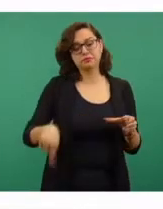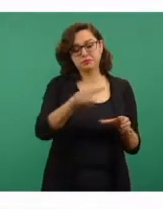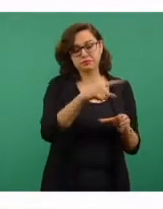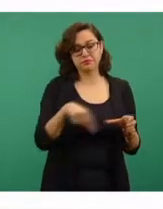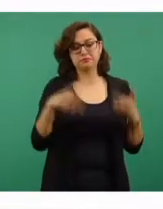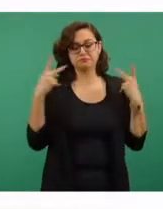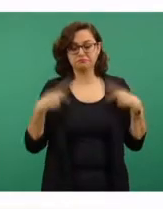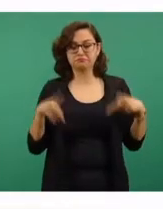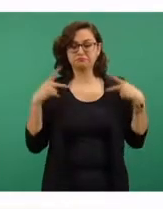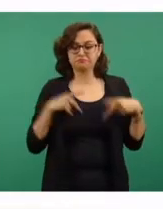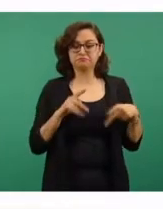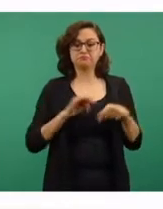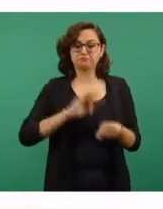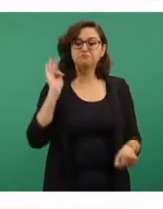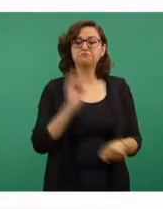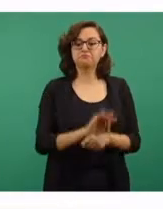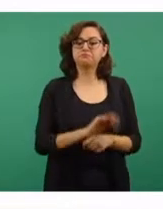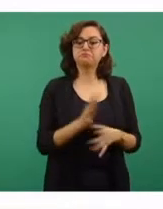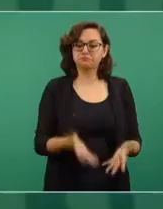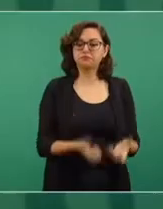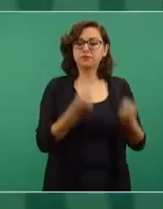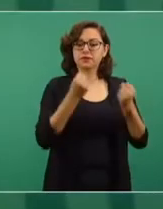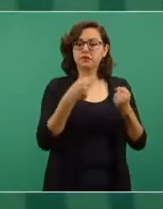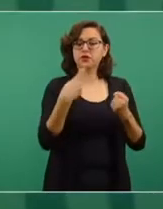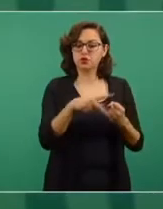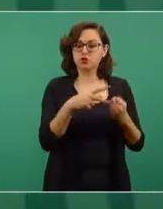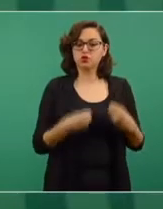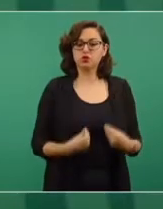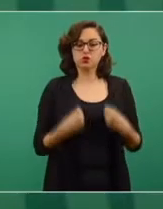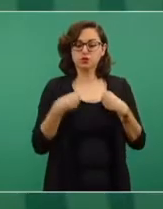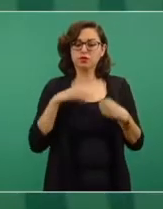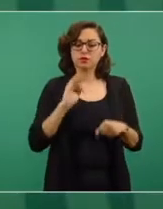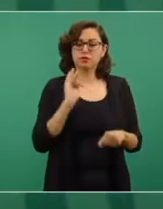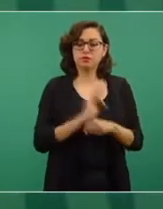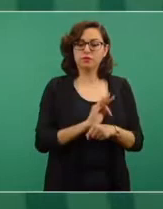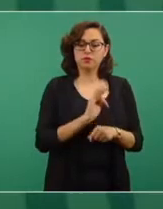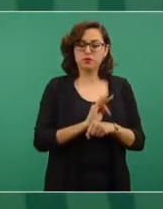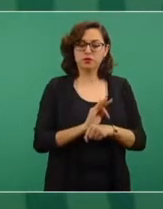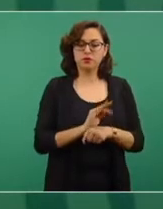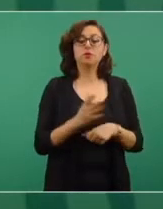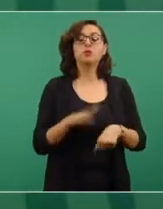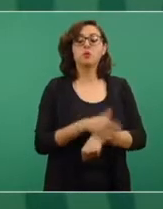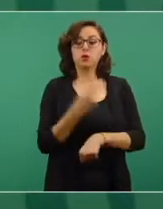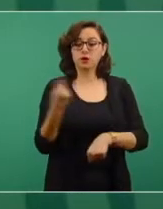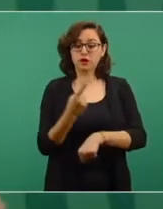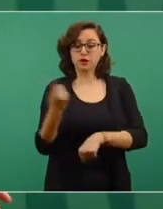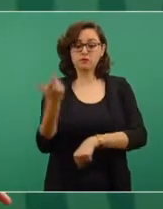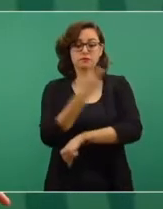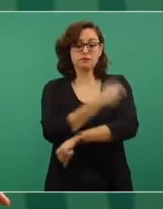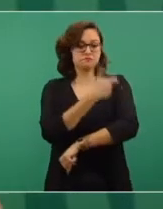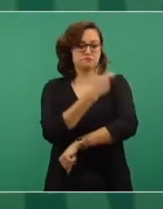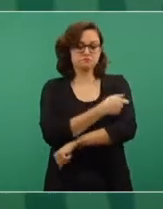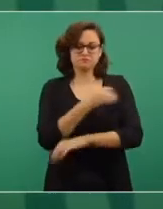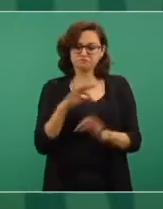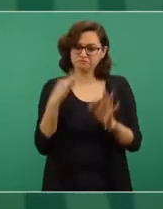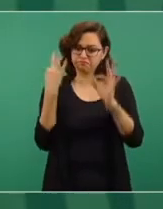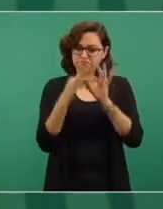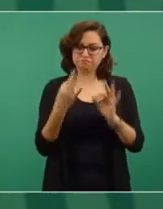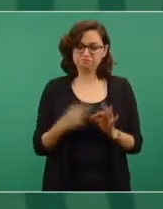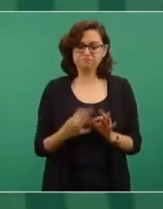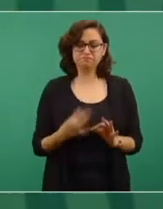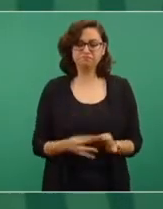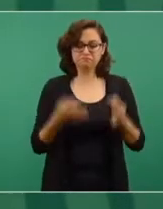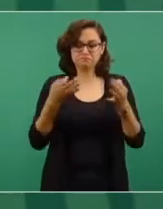son vidas salvadas en la medida en que estamos utilizando vacunas altamente eficaces, por supuesto